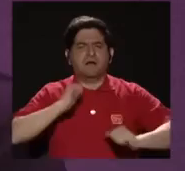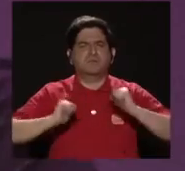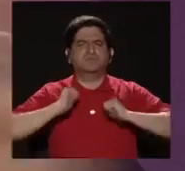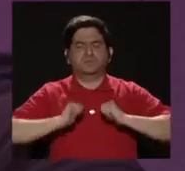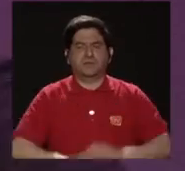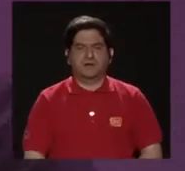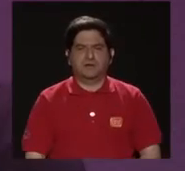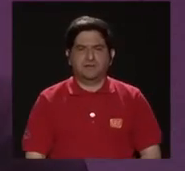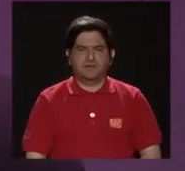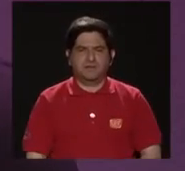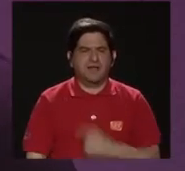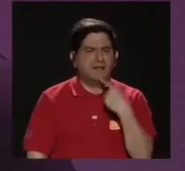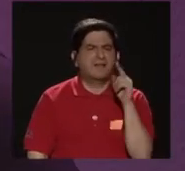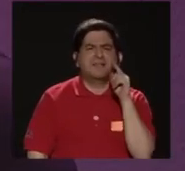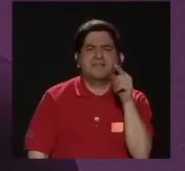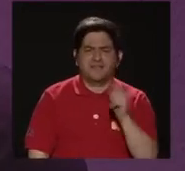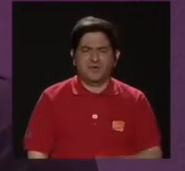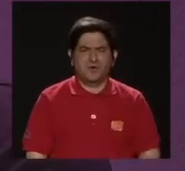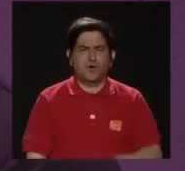Patricia, no actúes.